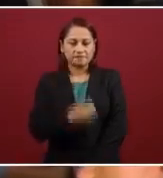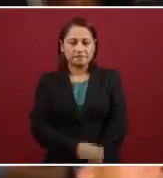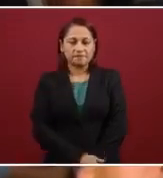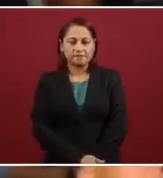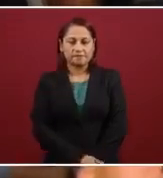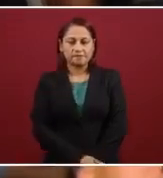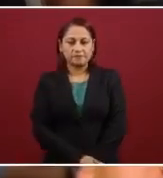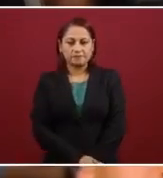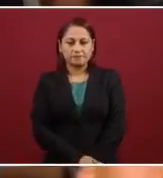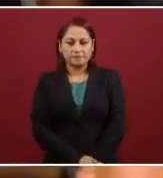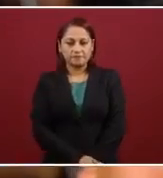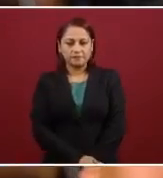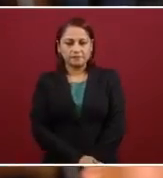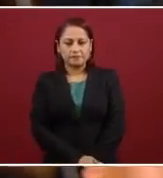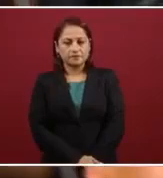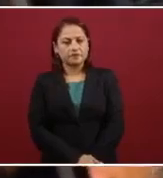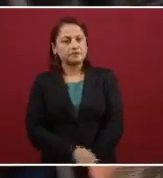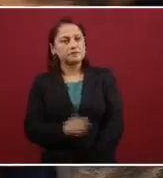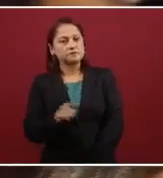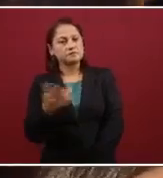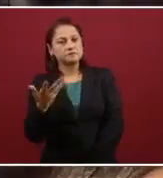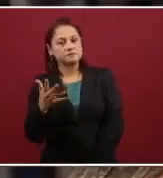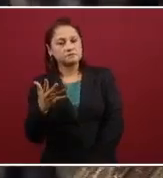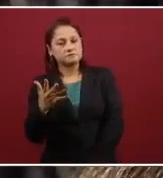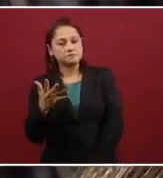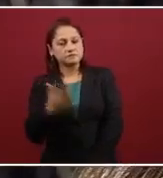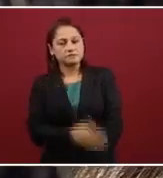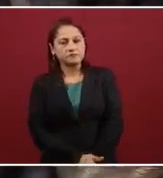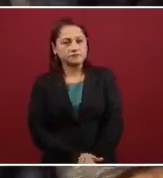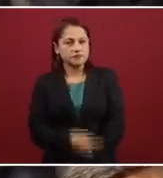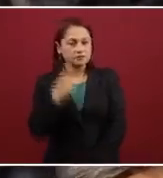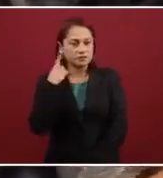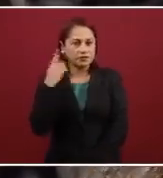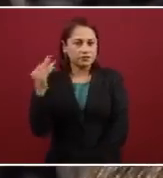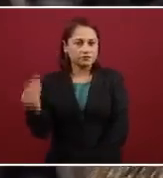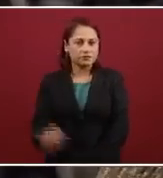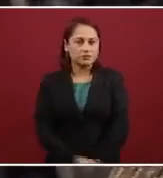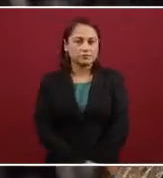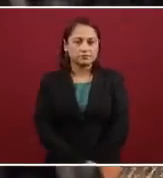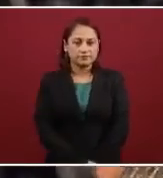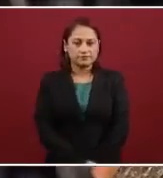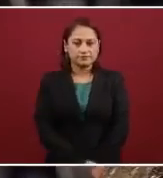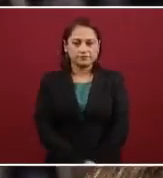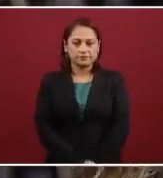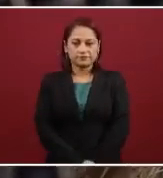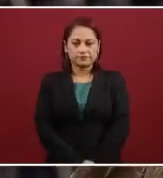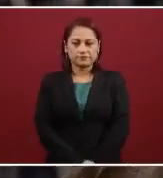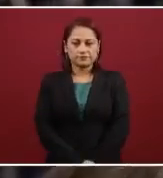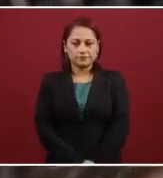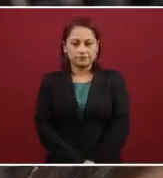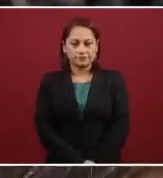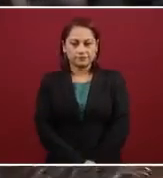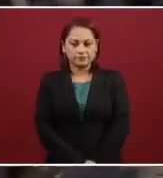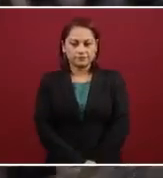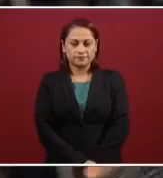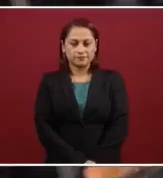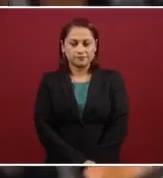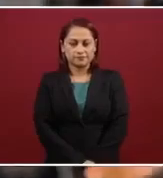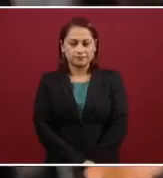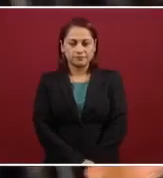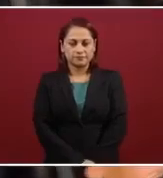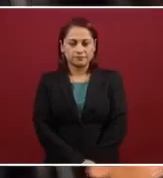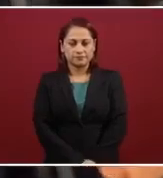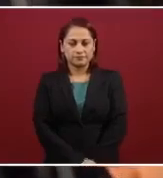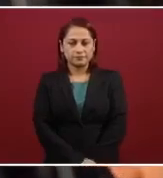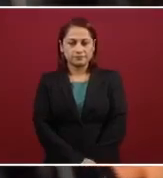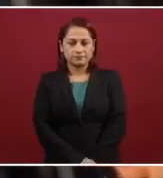Más de $400 millones al año. En fin, son dos situaciones distintas, pero lo que no tienen claro. Pero yo le escucho,